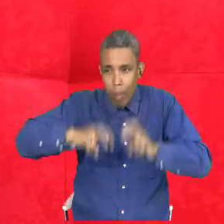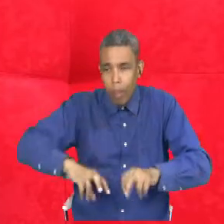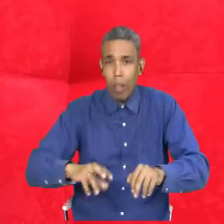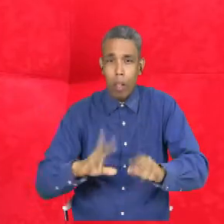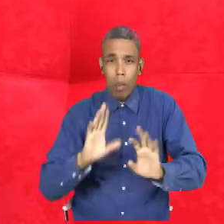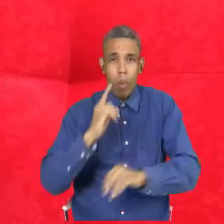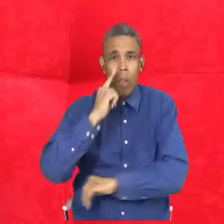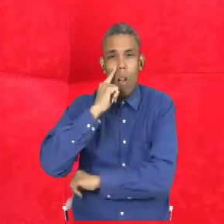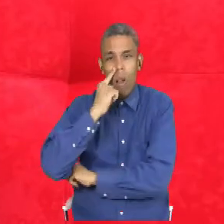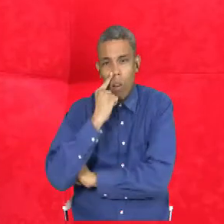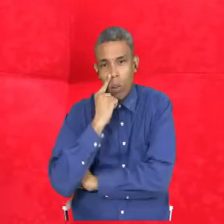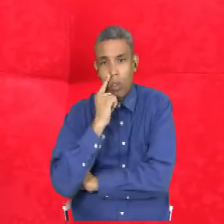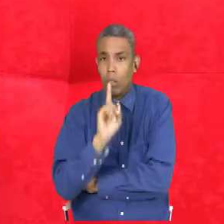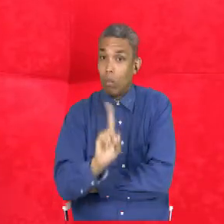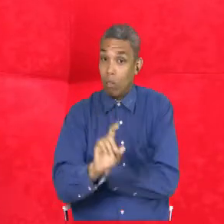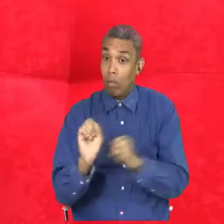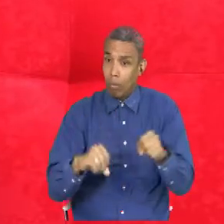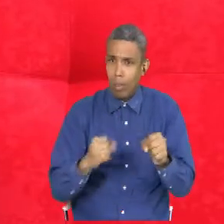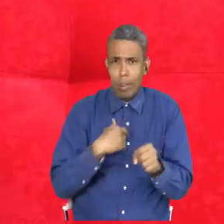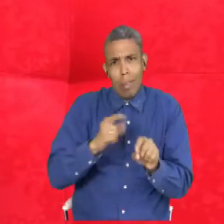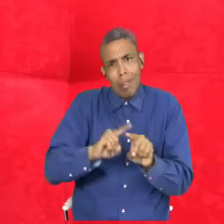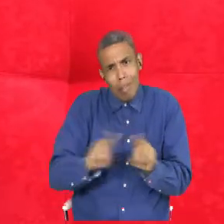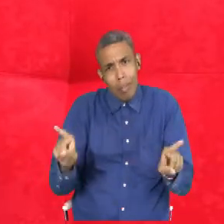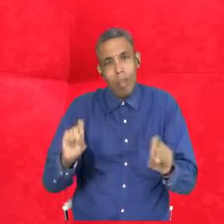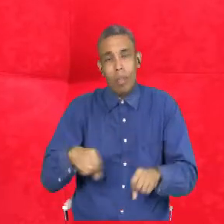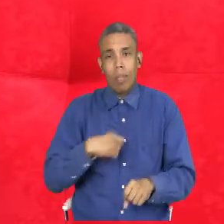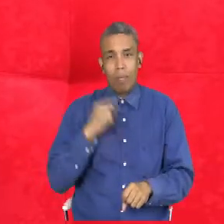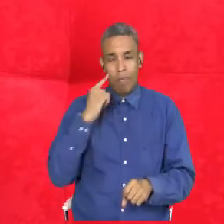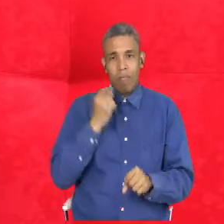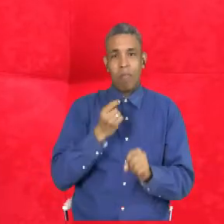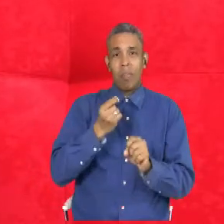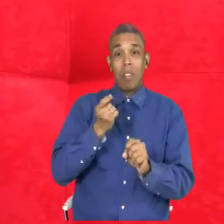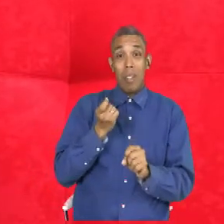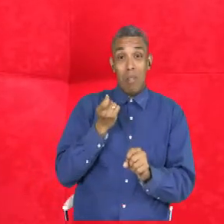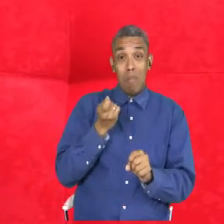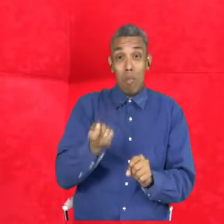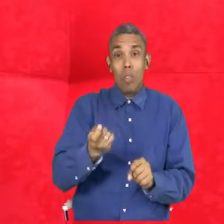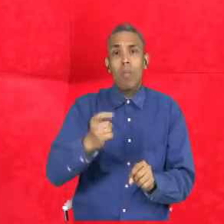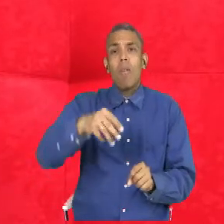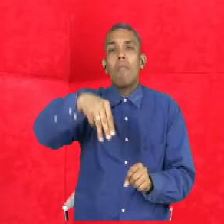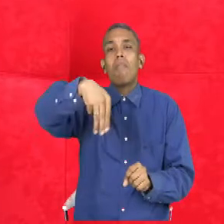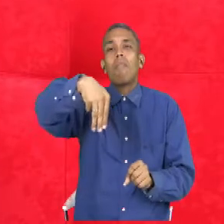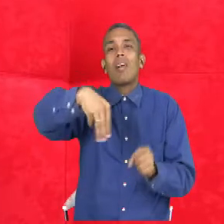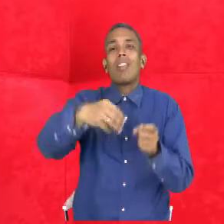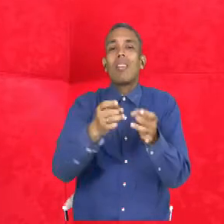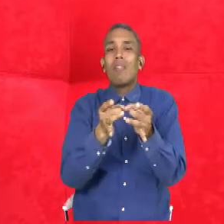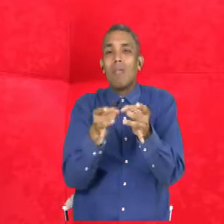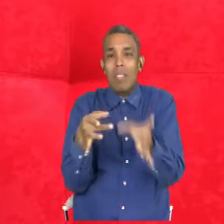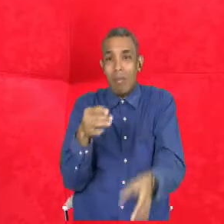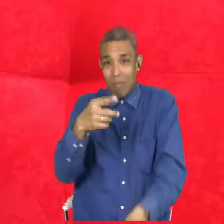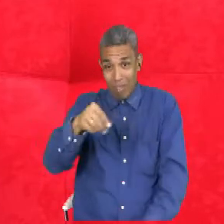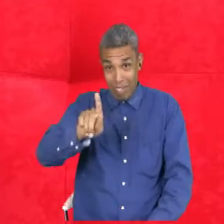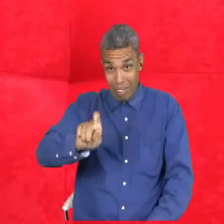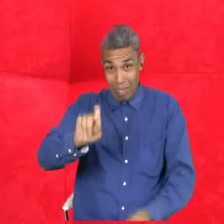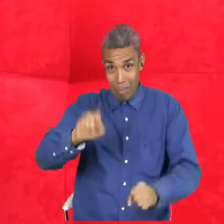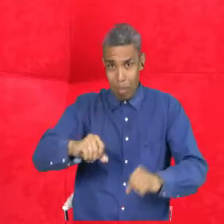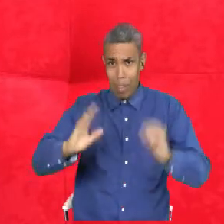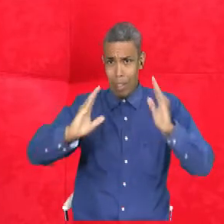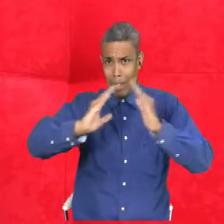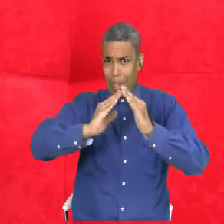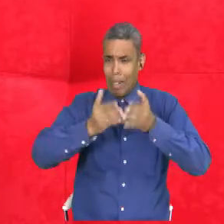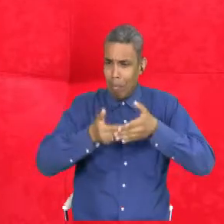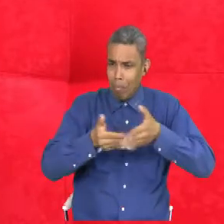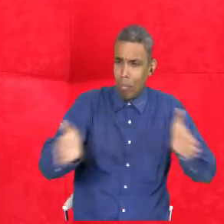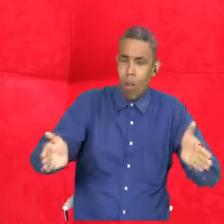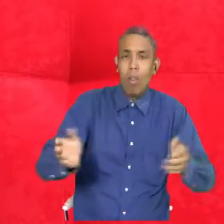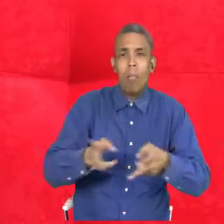eso, a partir del 16, próximo martes, abrimos las puertas a la Casa Cultural La Iguana con diferentes talleres